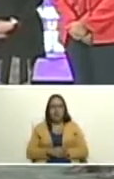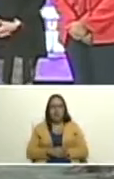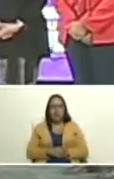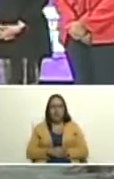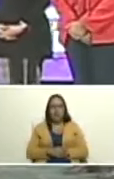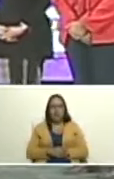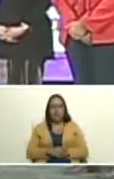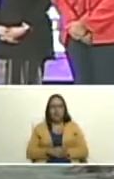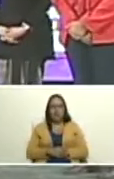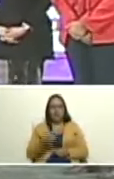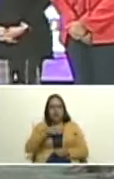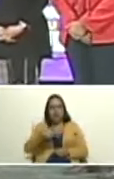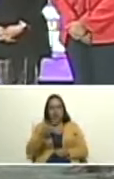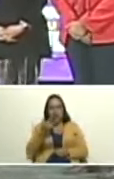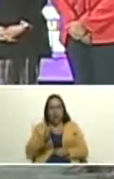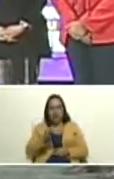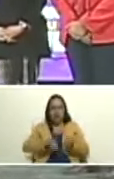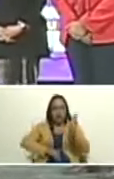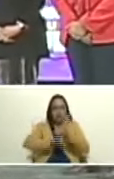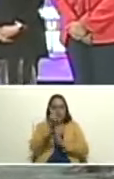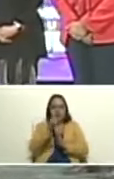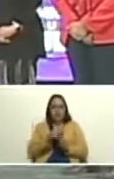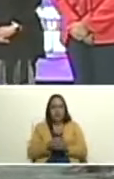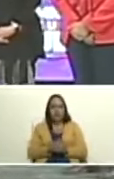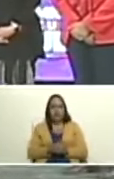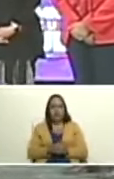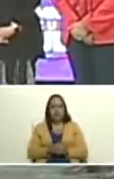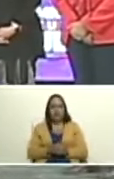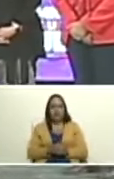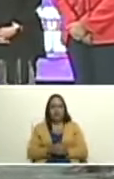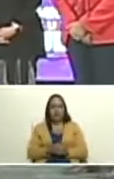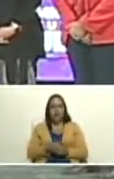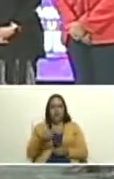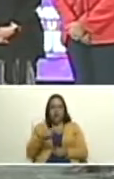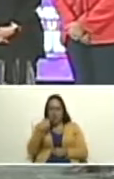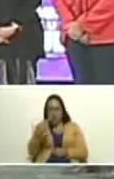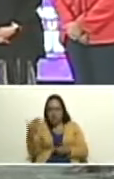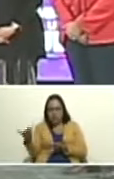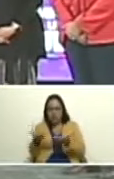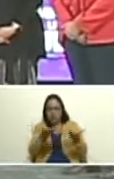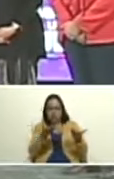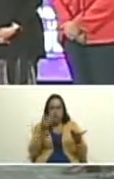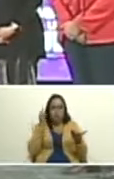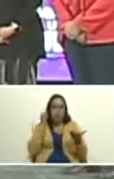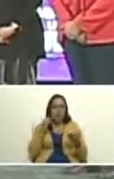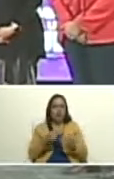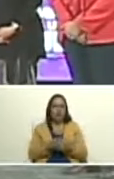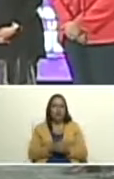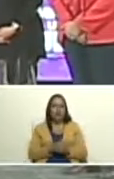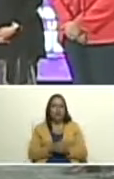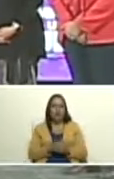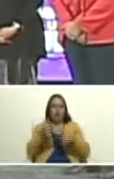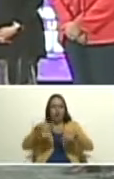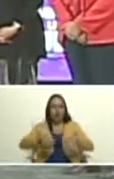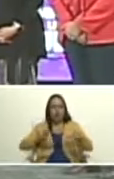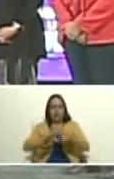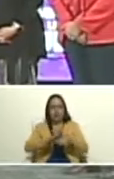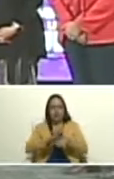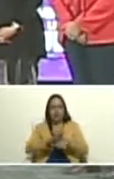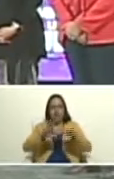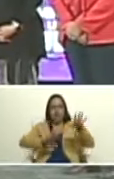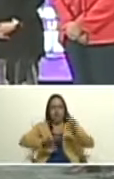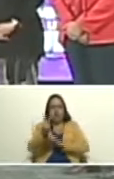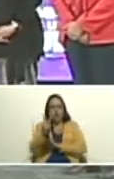Y vamos creciendo. Yo le digo a ustedes, mujeres, hoy es martes 12